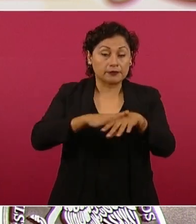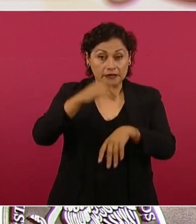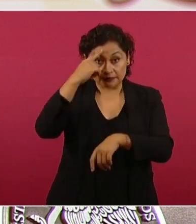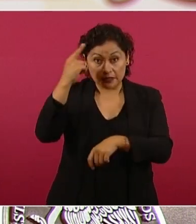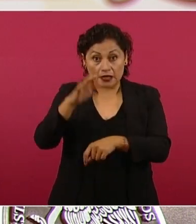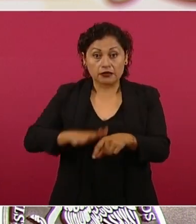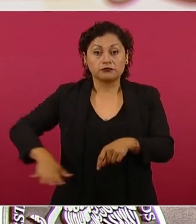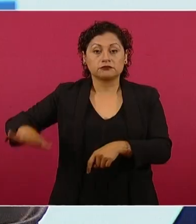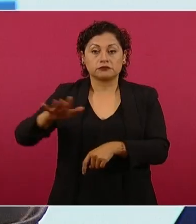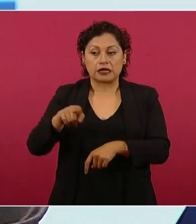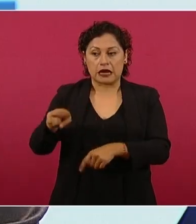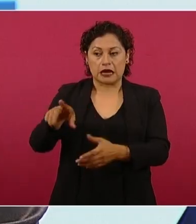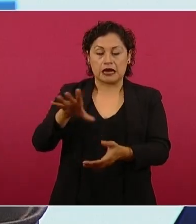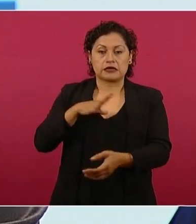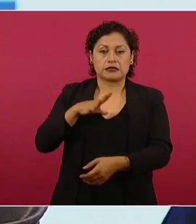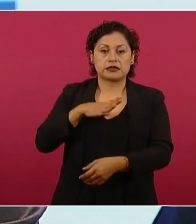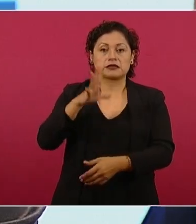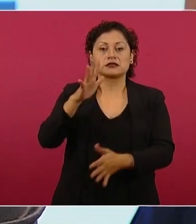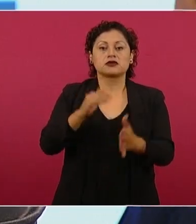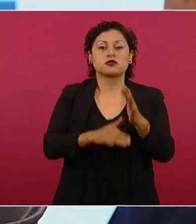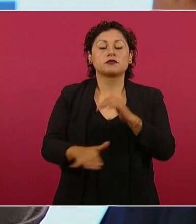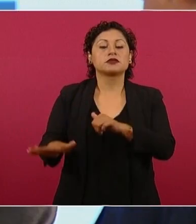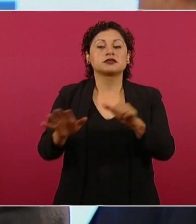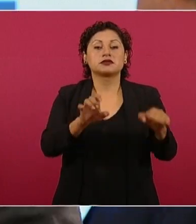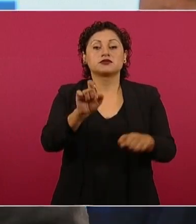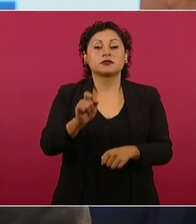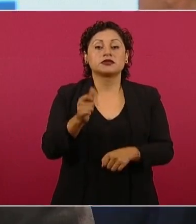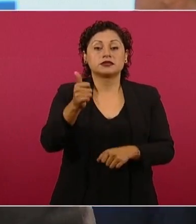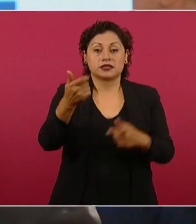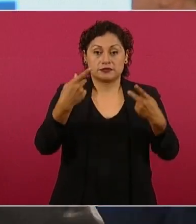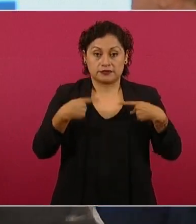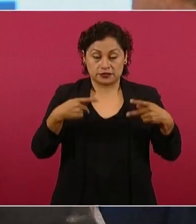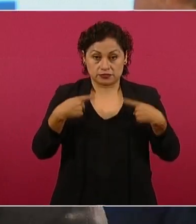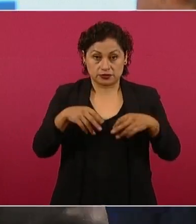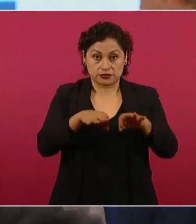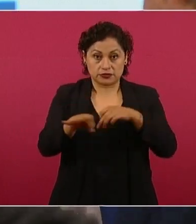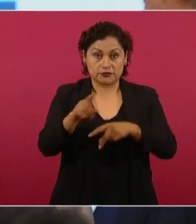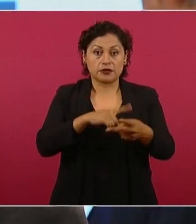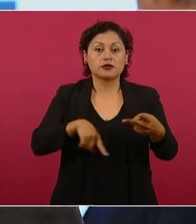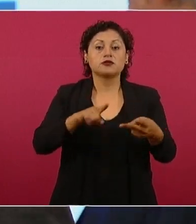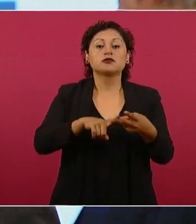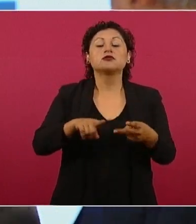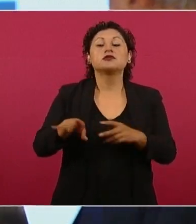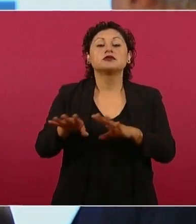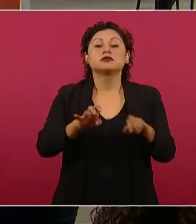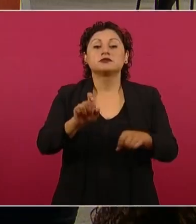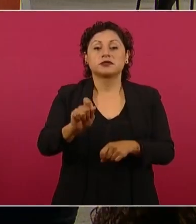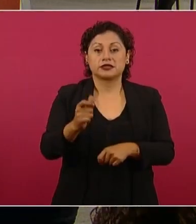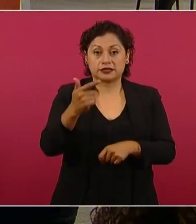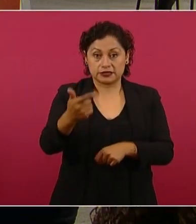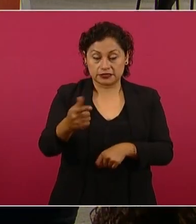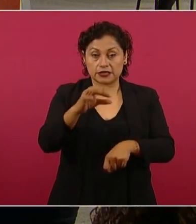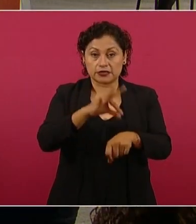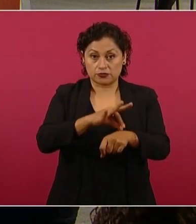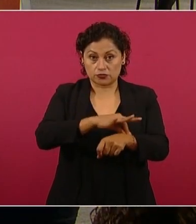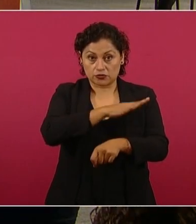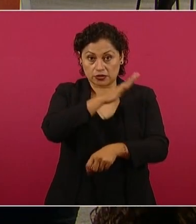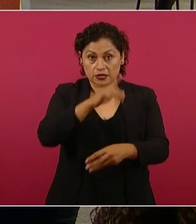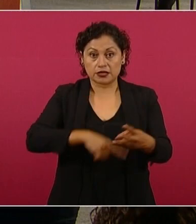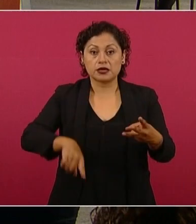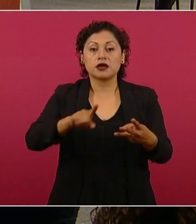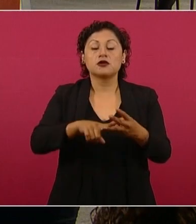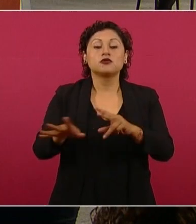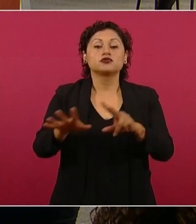de 5,626 profesionales de salud, 927 médicos generales, 822 médicos y